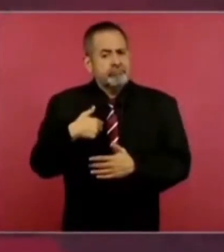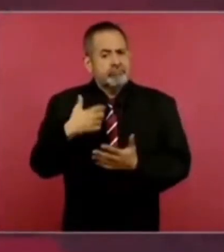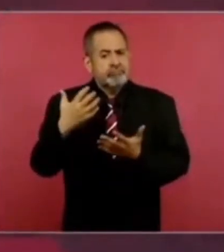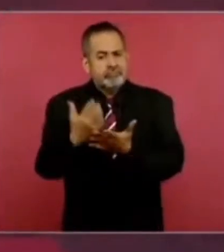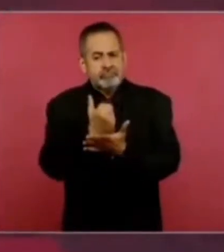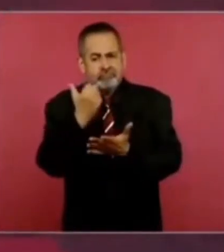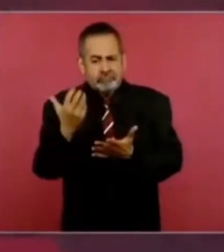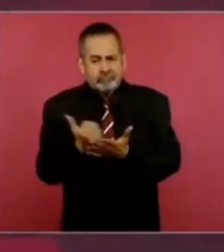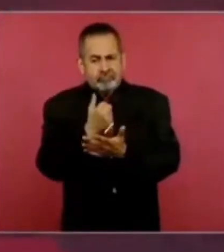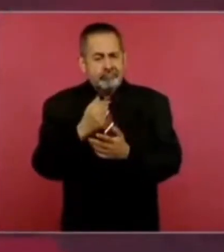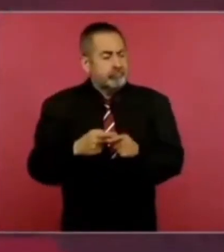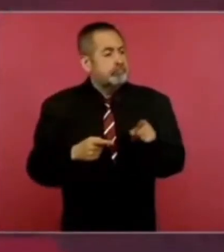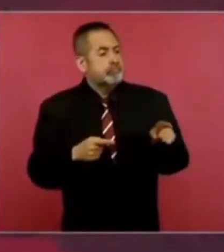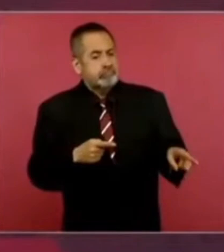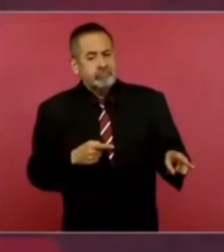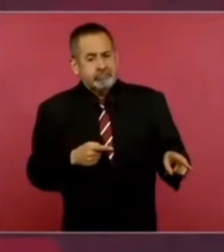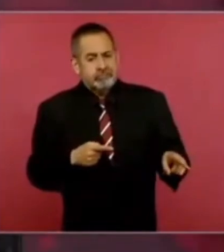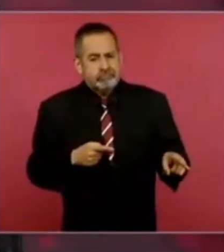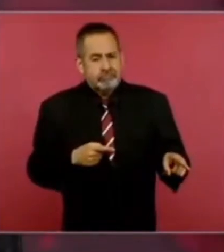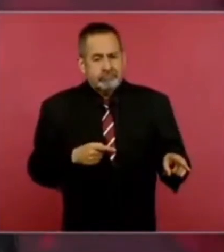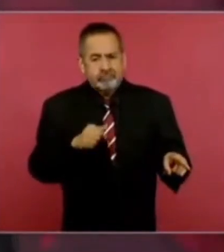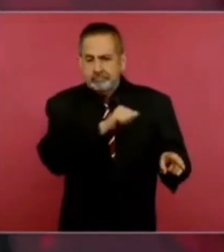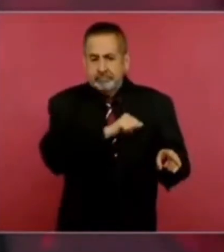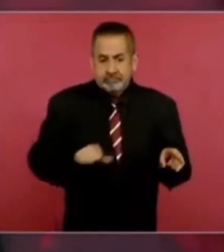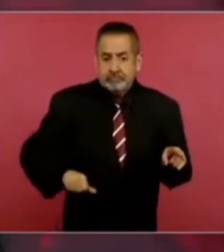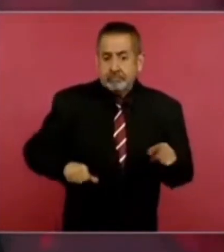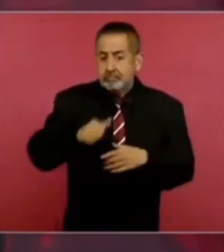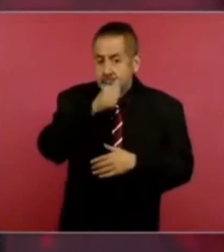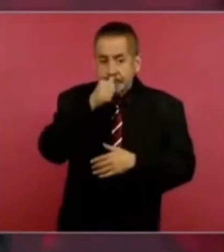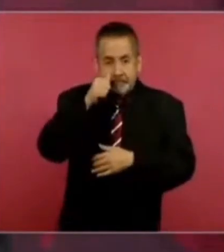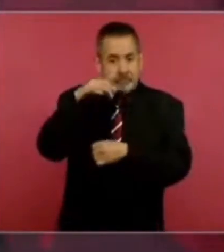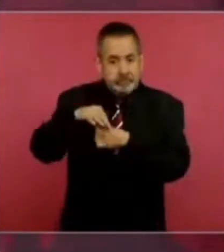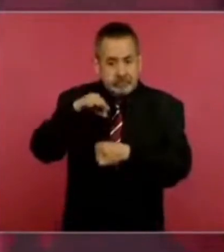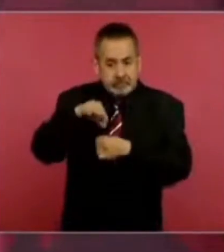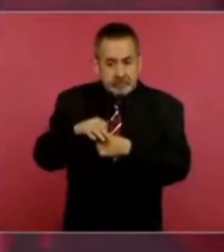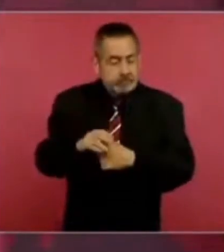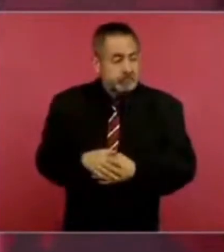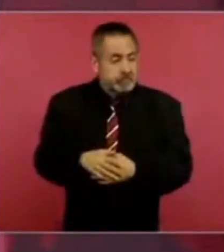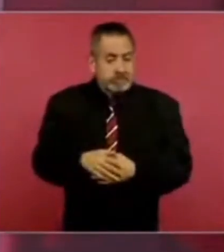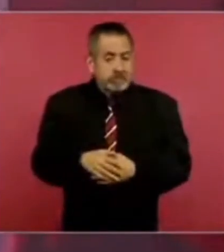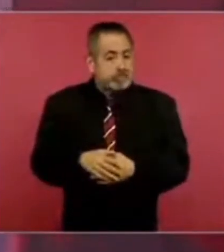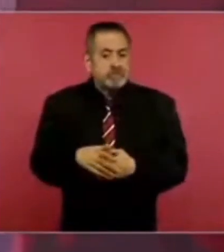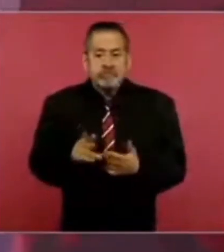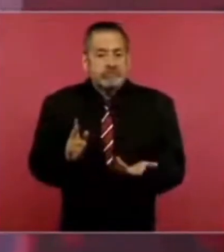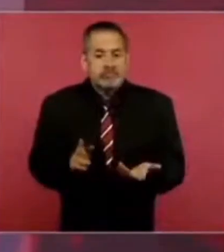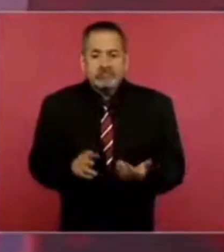la delegación Benito Juárez, pero nunca